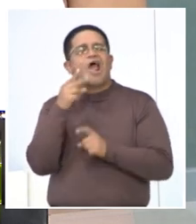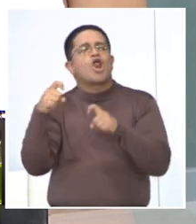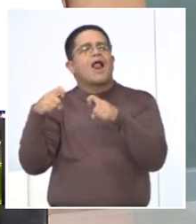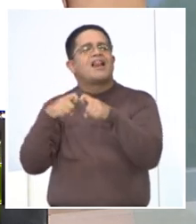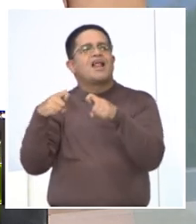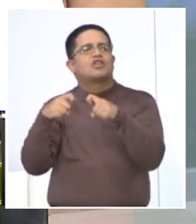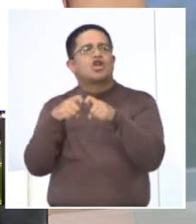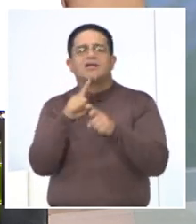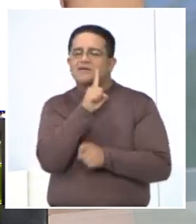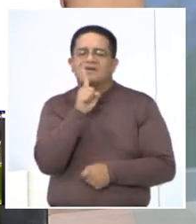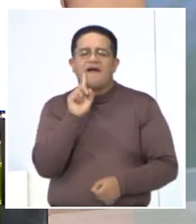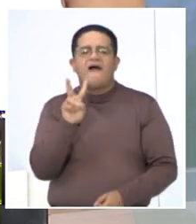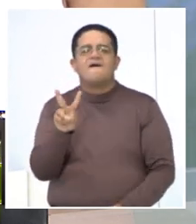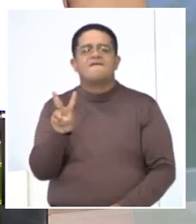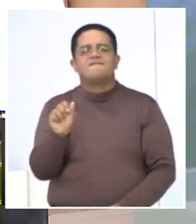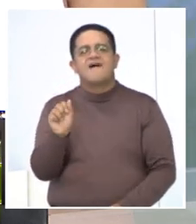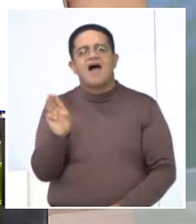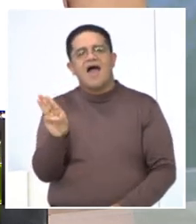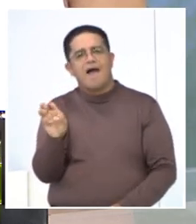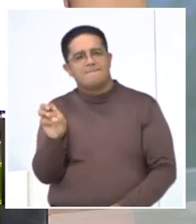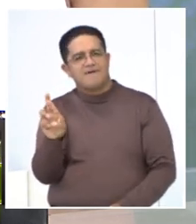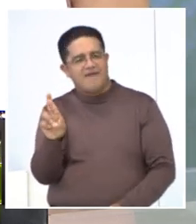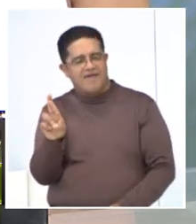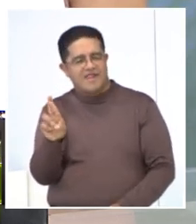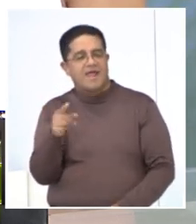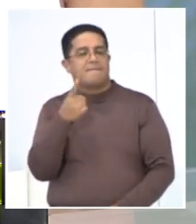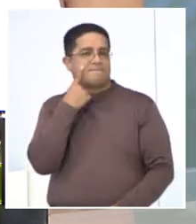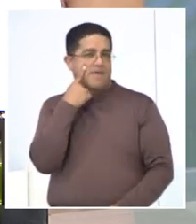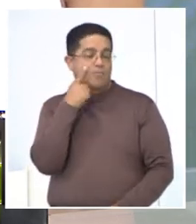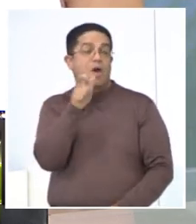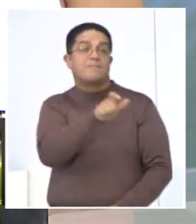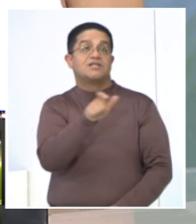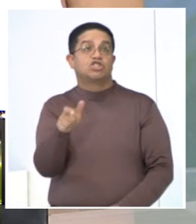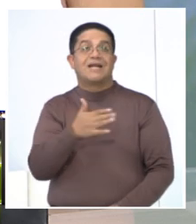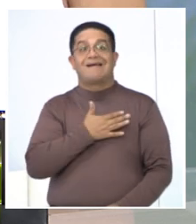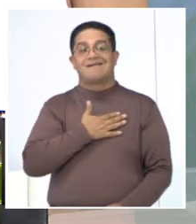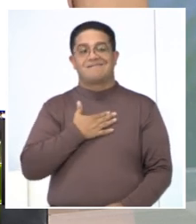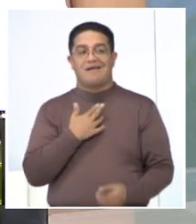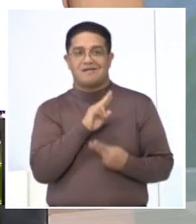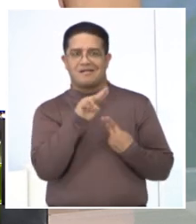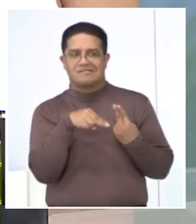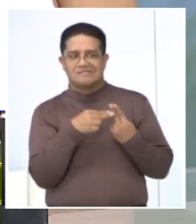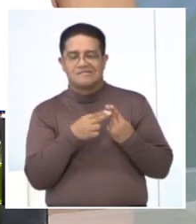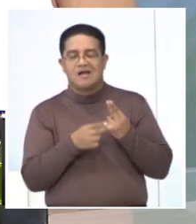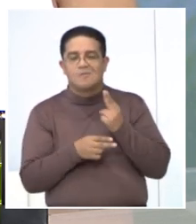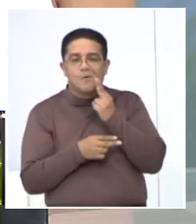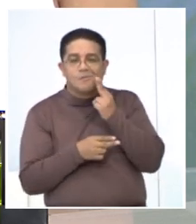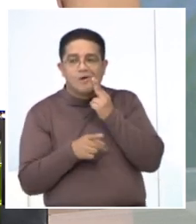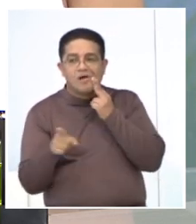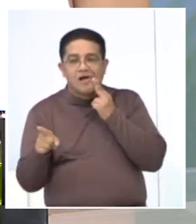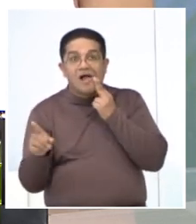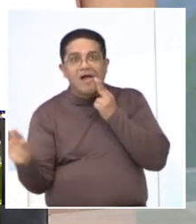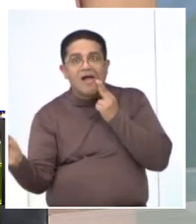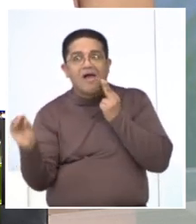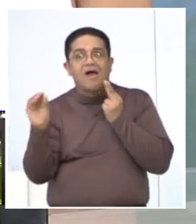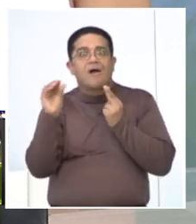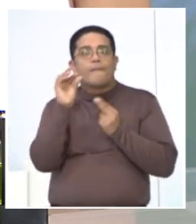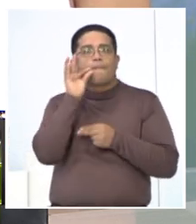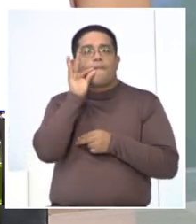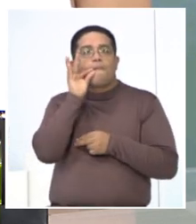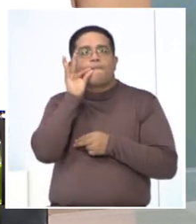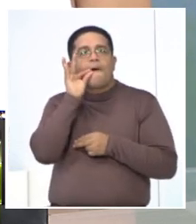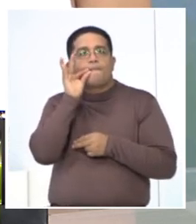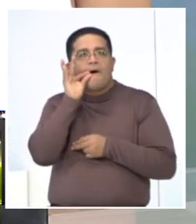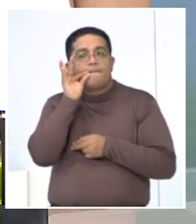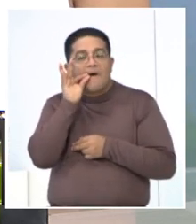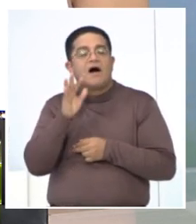vapeo. Vemos cómo las personas que han querido dejar el cigarro han utilizado estos mecanismos como para sustituir uno por el otro y